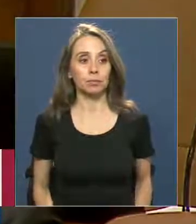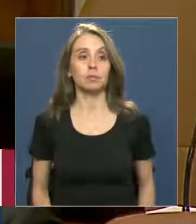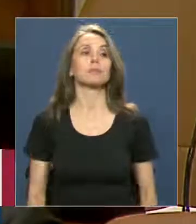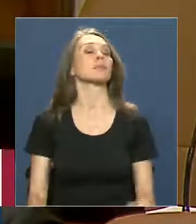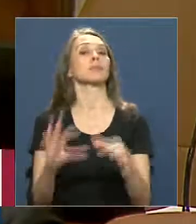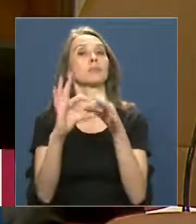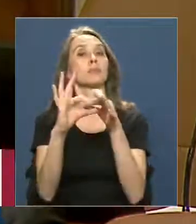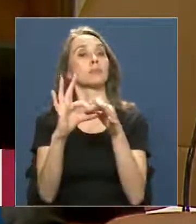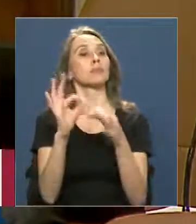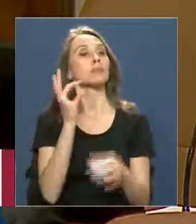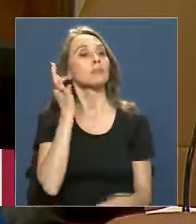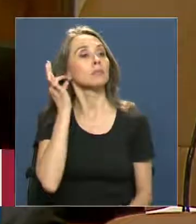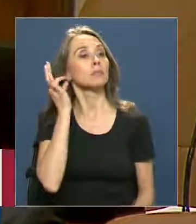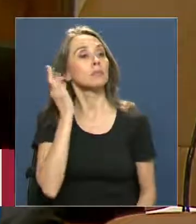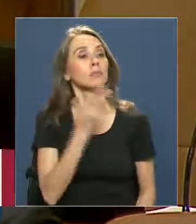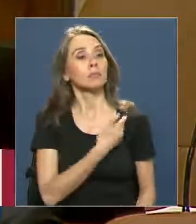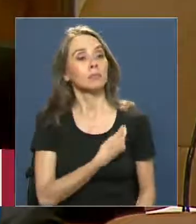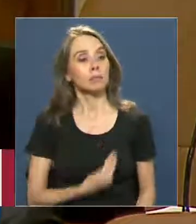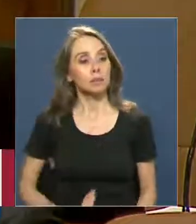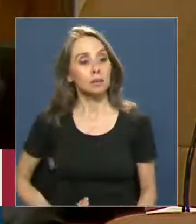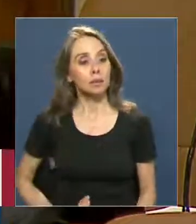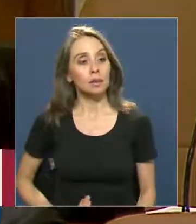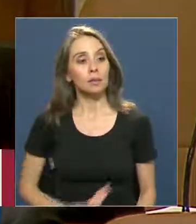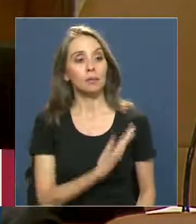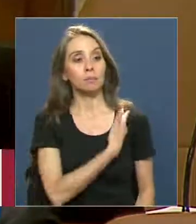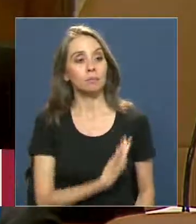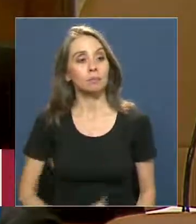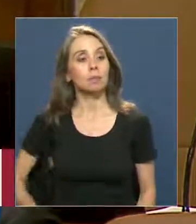Gracias, Presidenta.